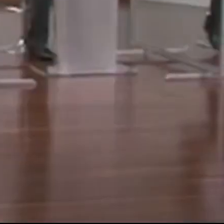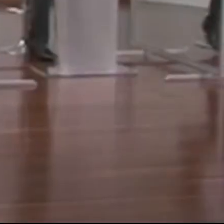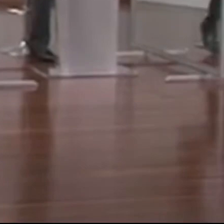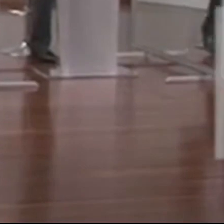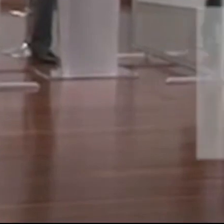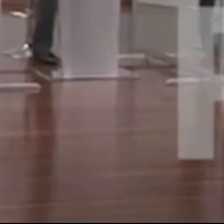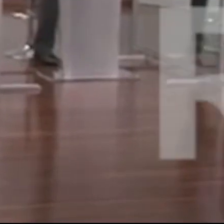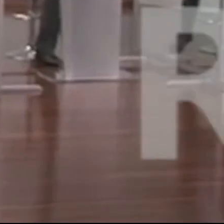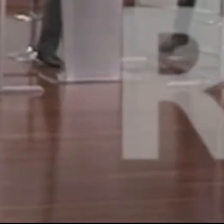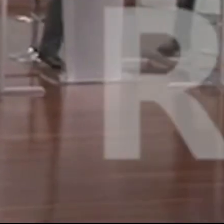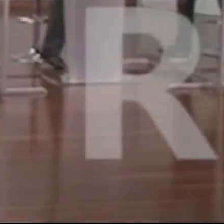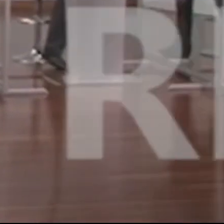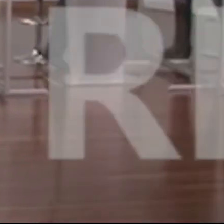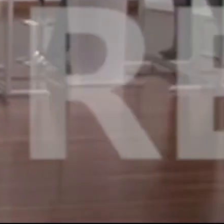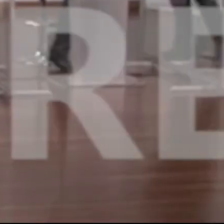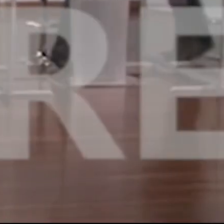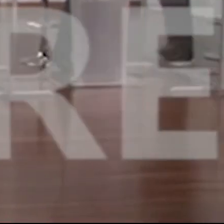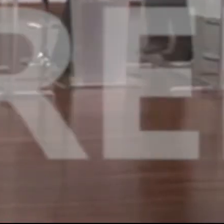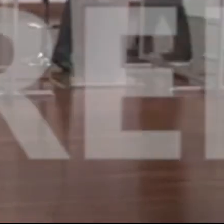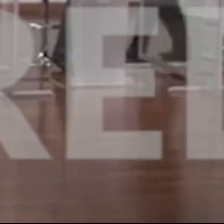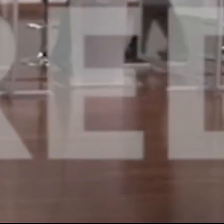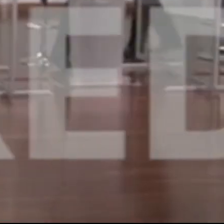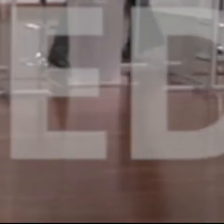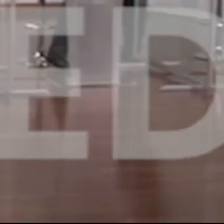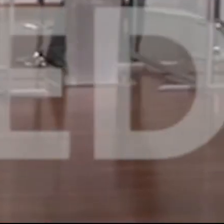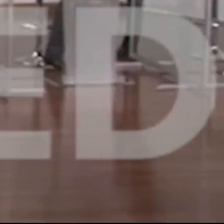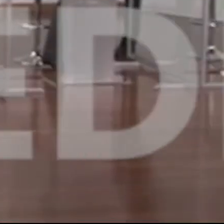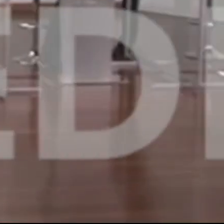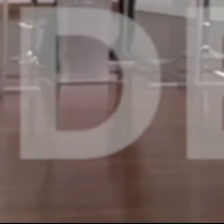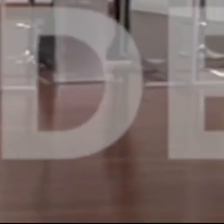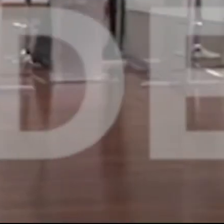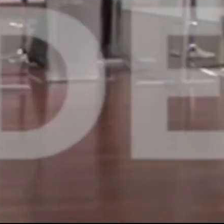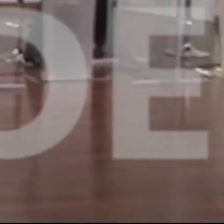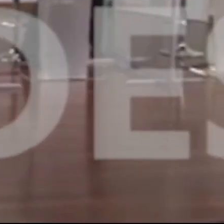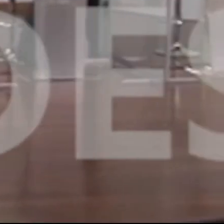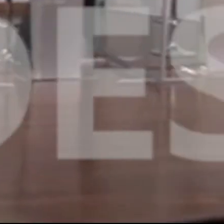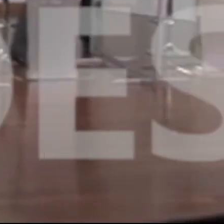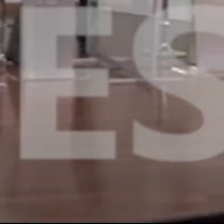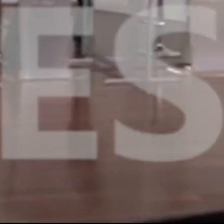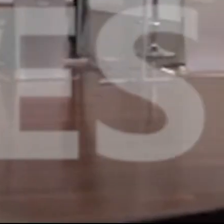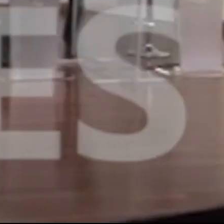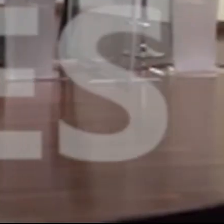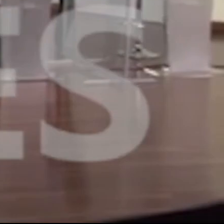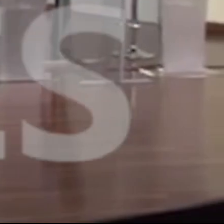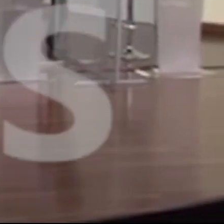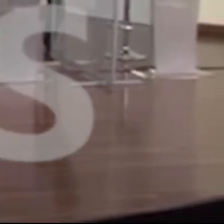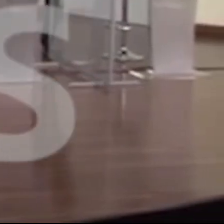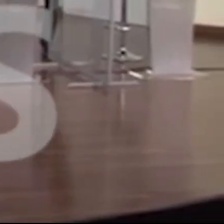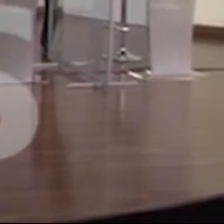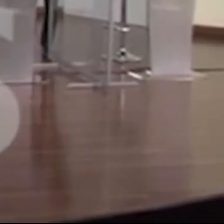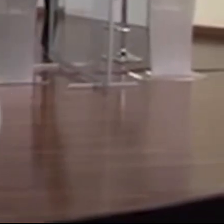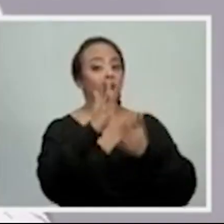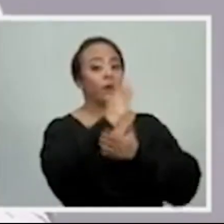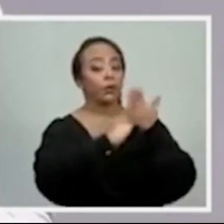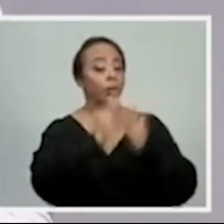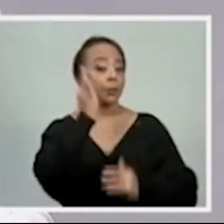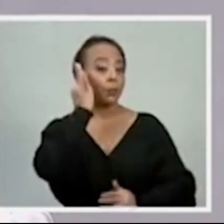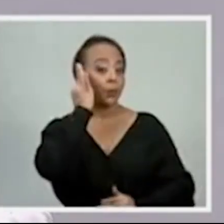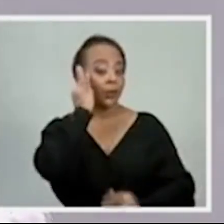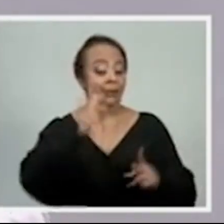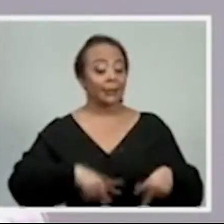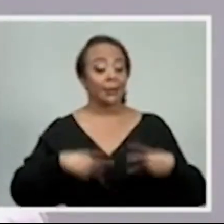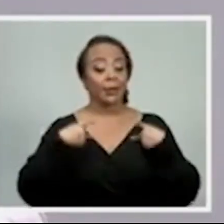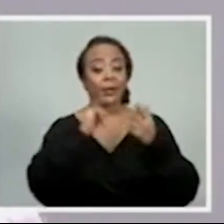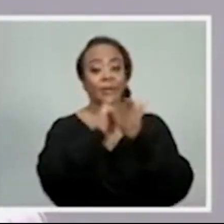Los últimos debates del Tribunal Supremo de Elecciones revivieron en redes sociales la imagen de candidatos que se han catalogado como invisibles en el mundo digital. Se trata de